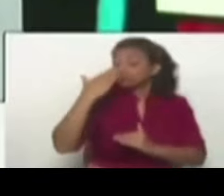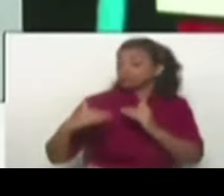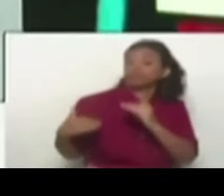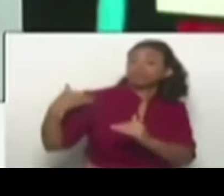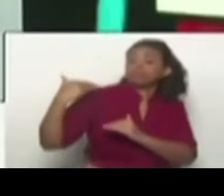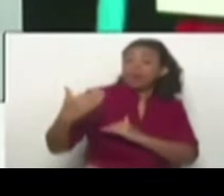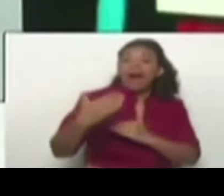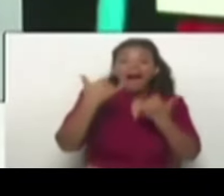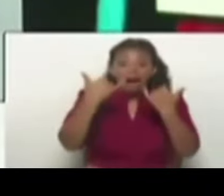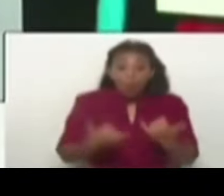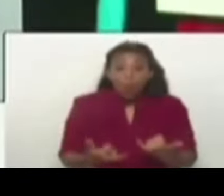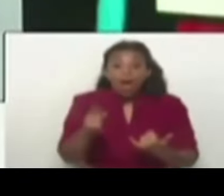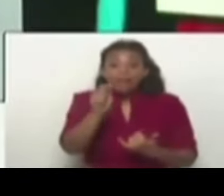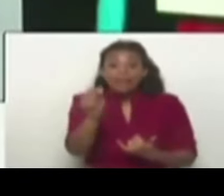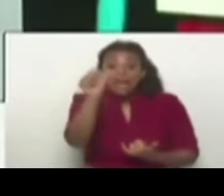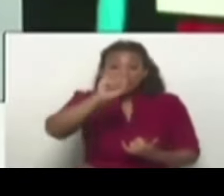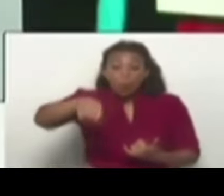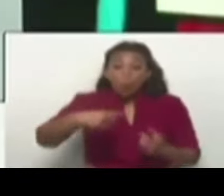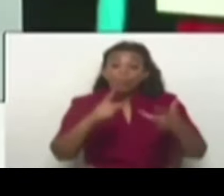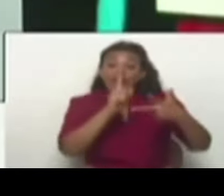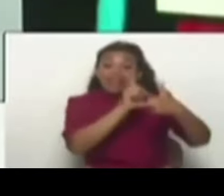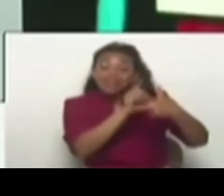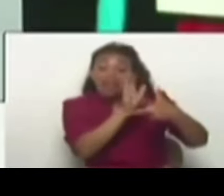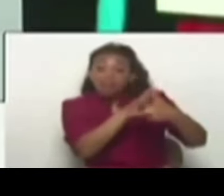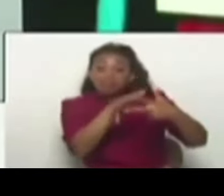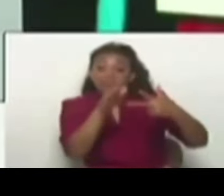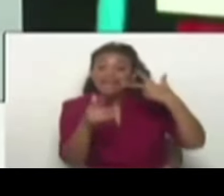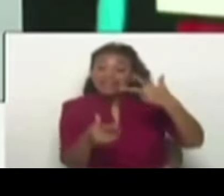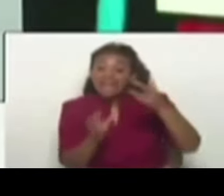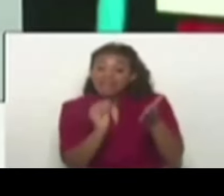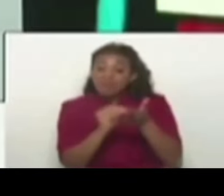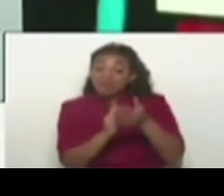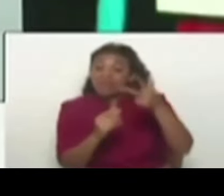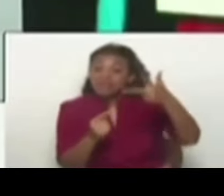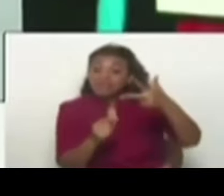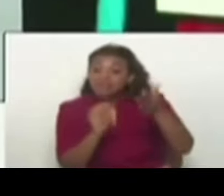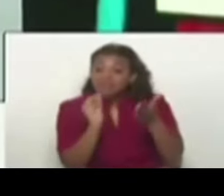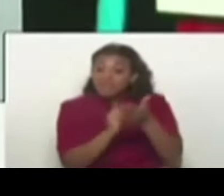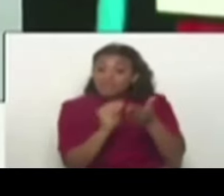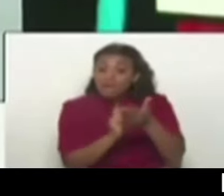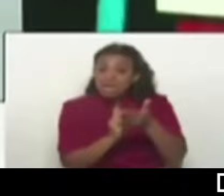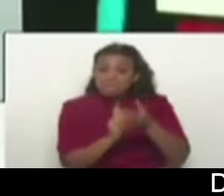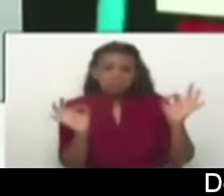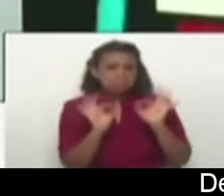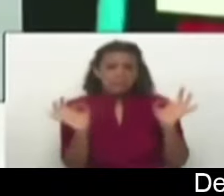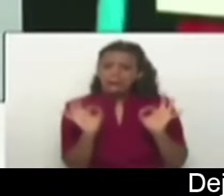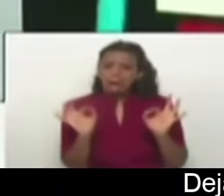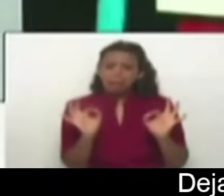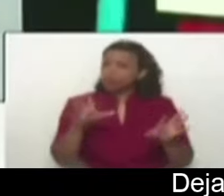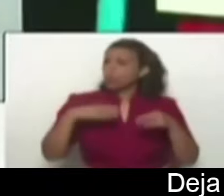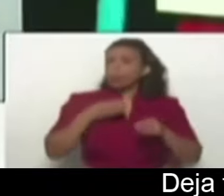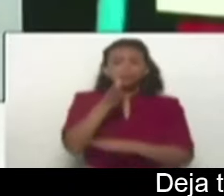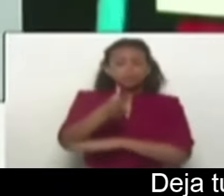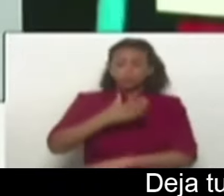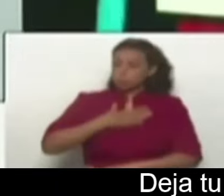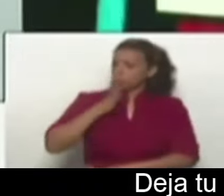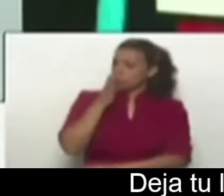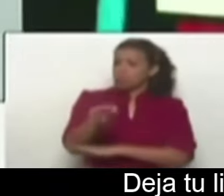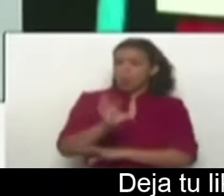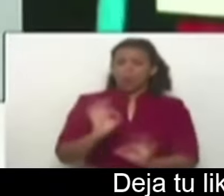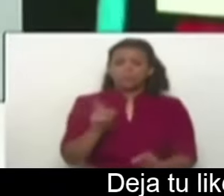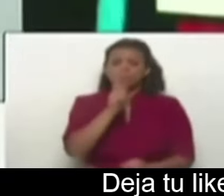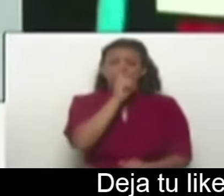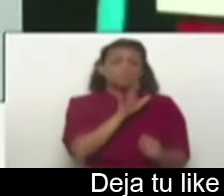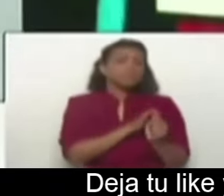la fiscalía lo cita tres veces. Lo citó tres veces. Y él dice que no va y se